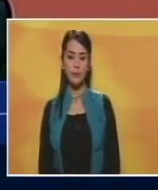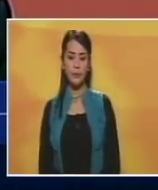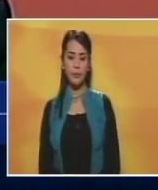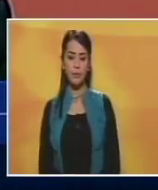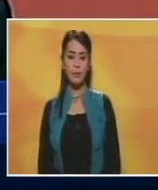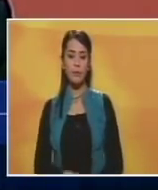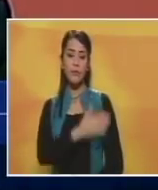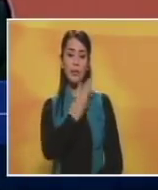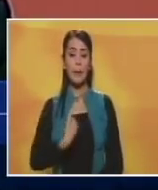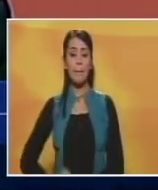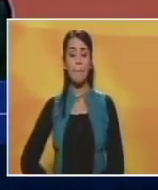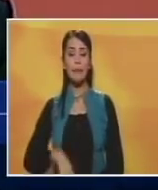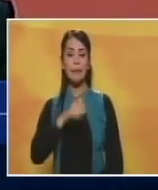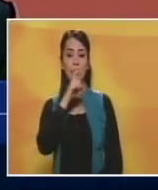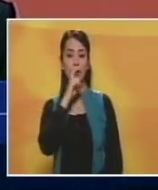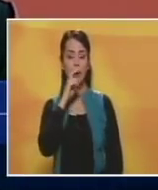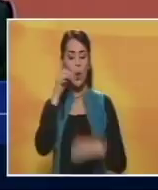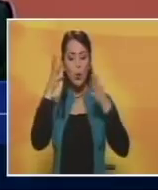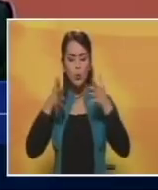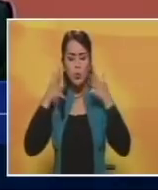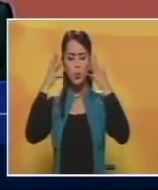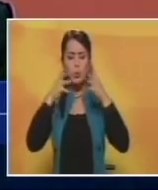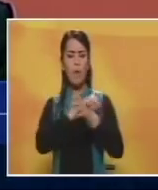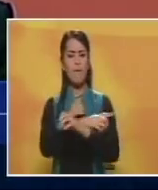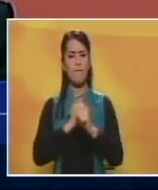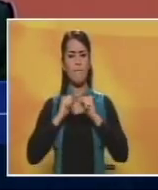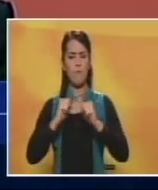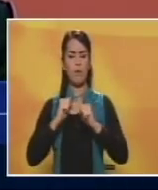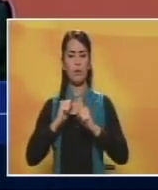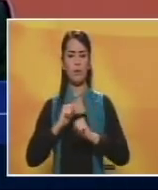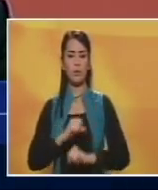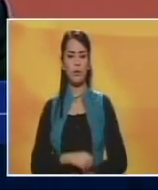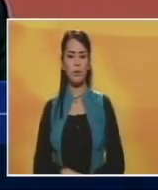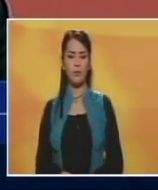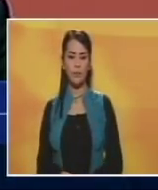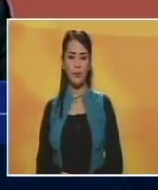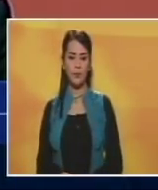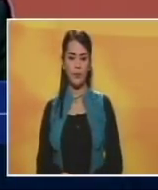que el presidente Nicolás ha instruido inclusive fortalecer.